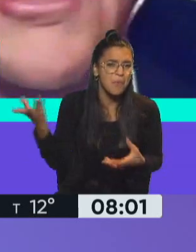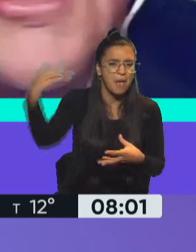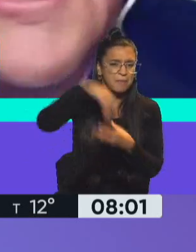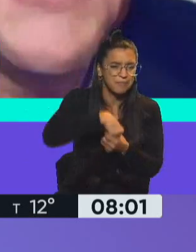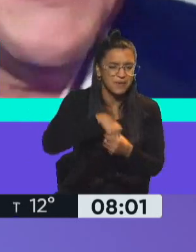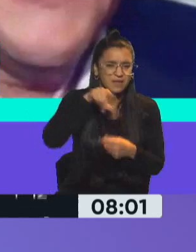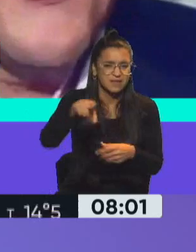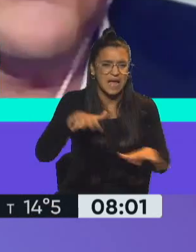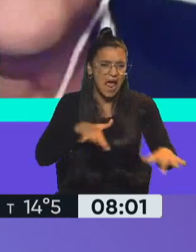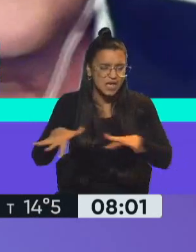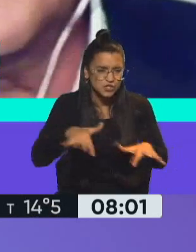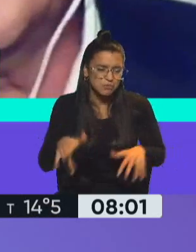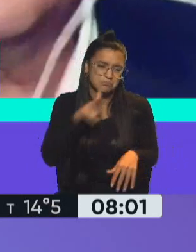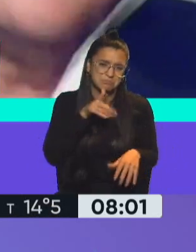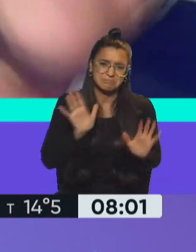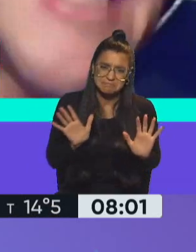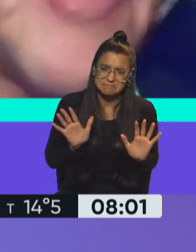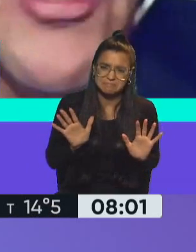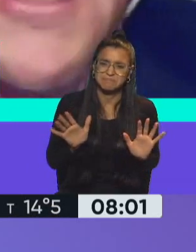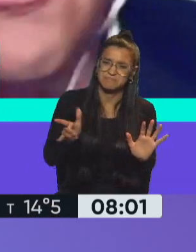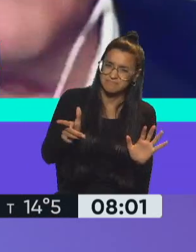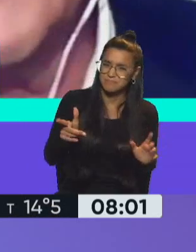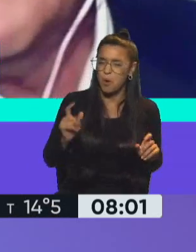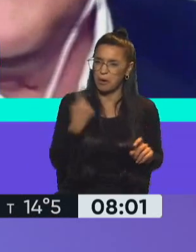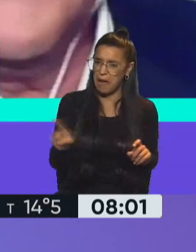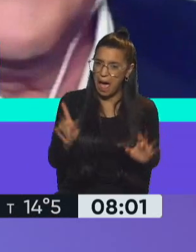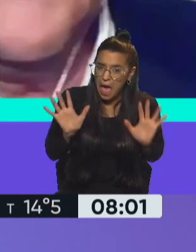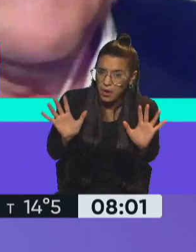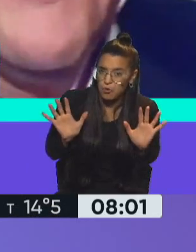esta acción, en este hecho, llama un poco la atención.